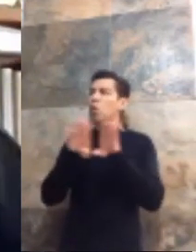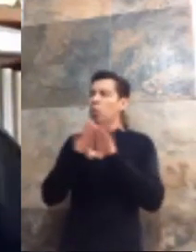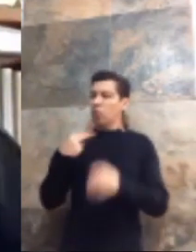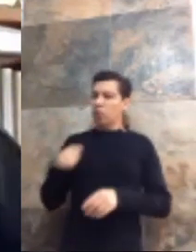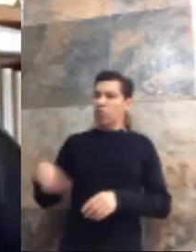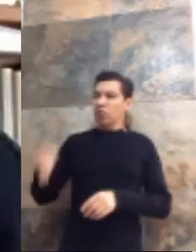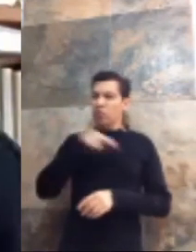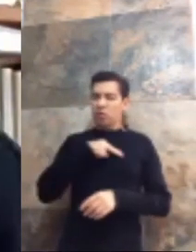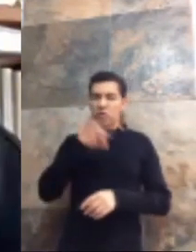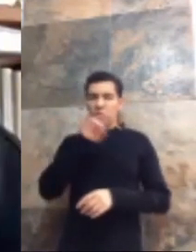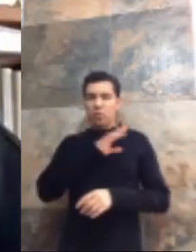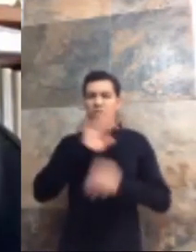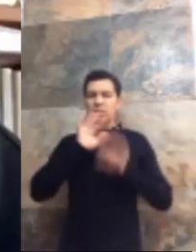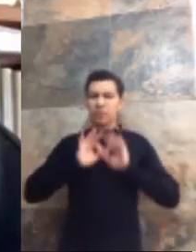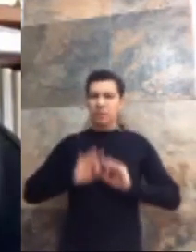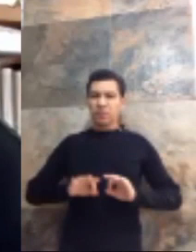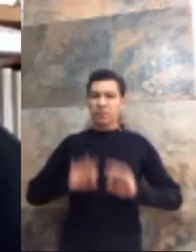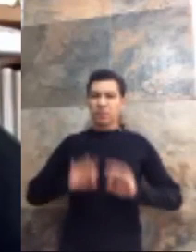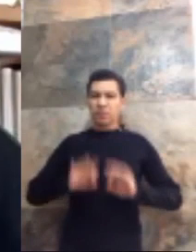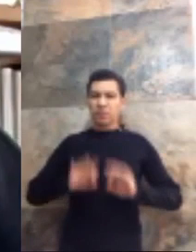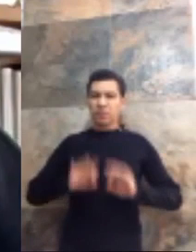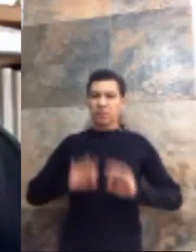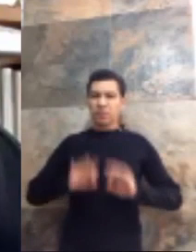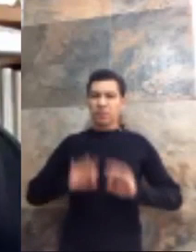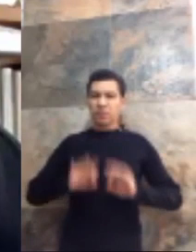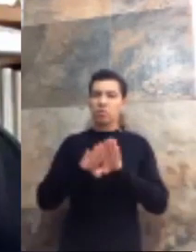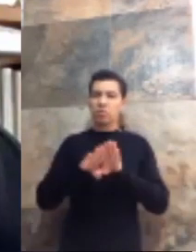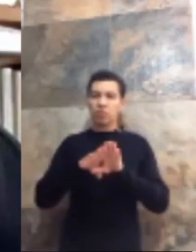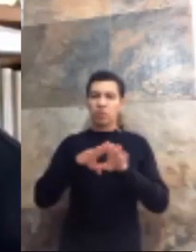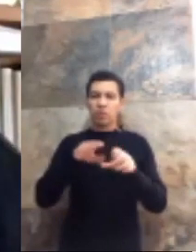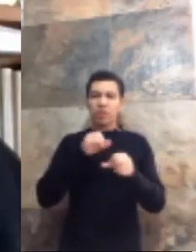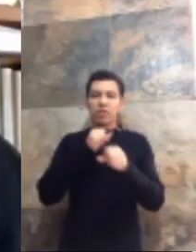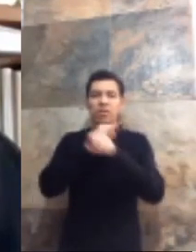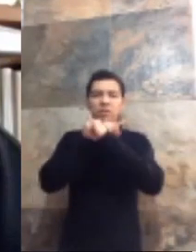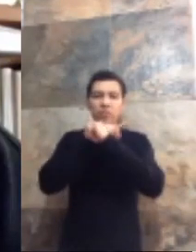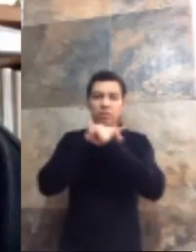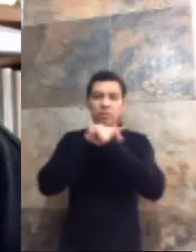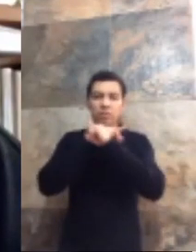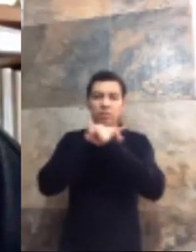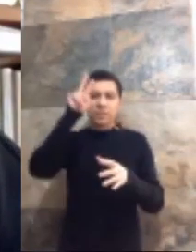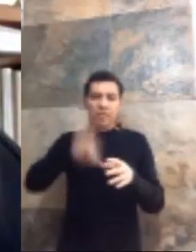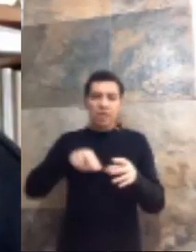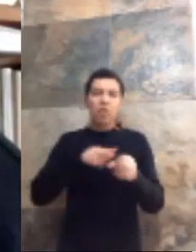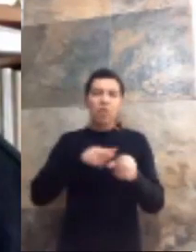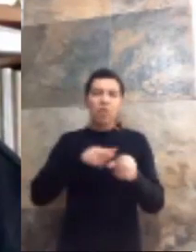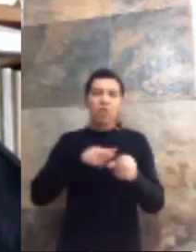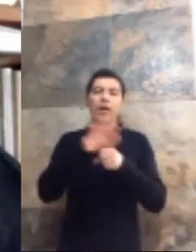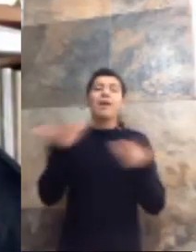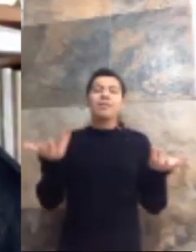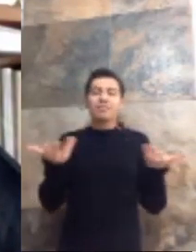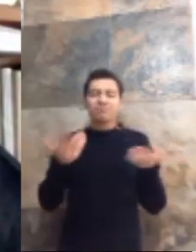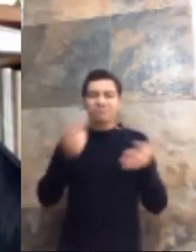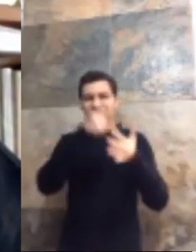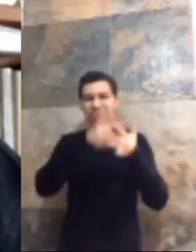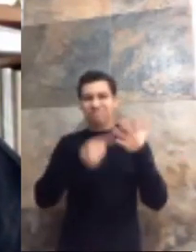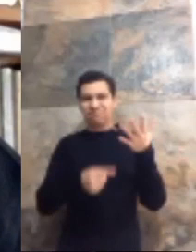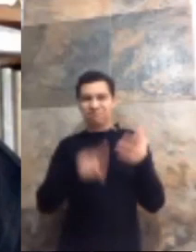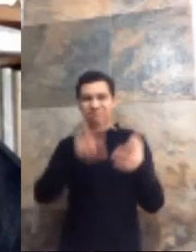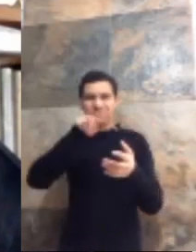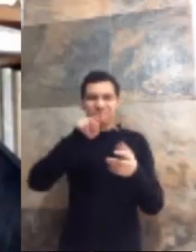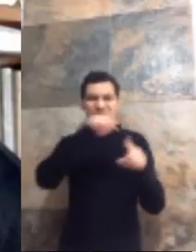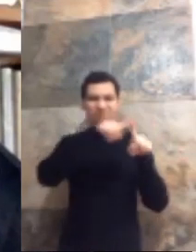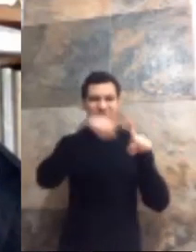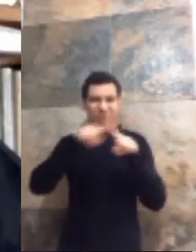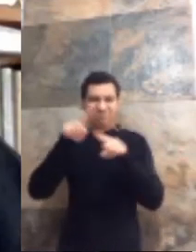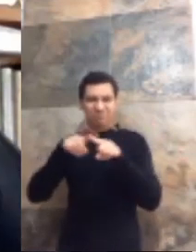algunos comentarios entre los mismos participantes, pero sería muy importante, Juan José, si